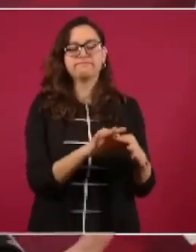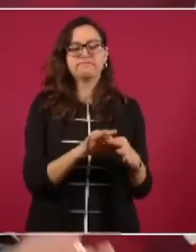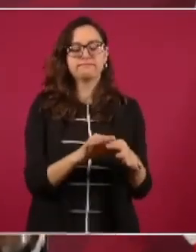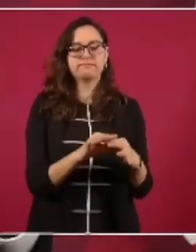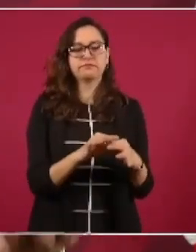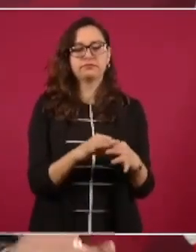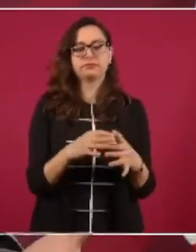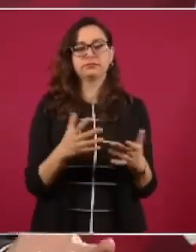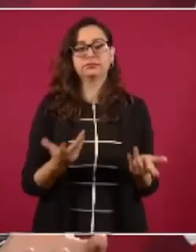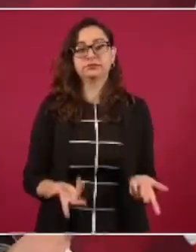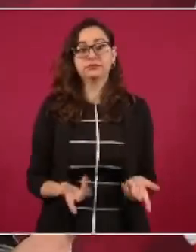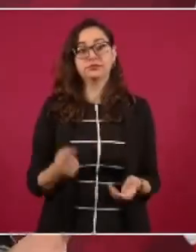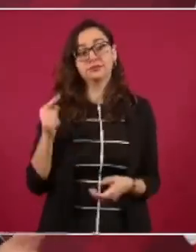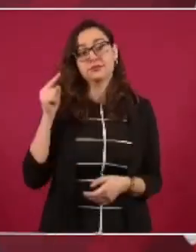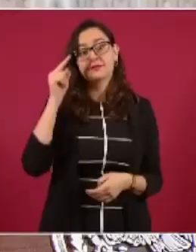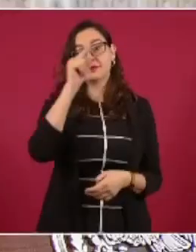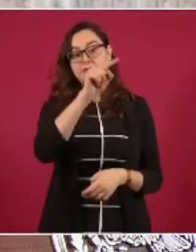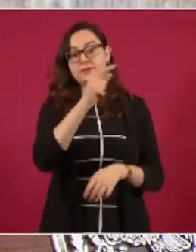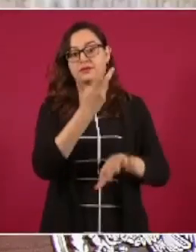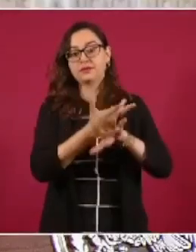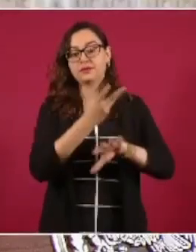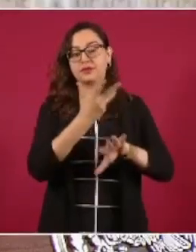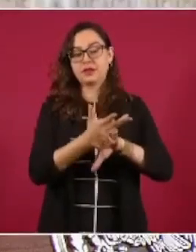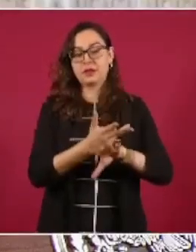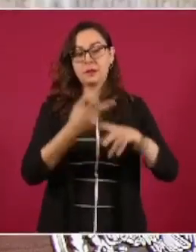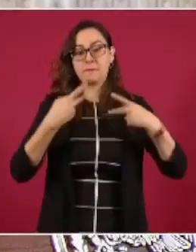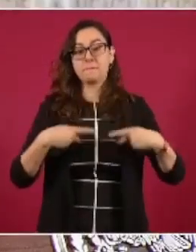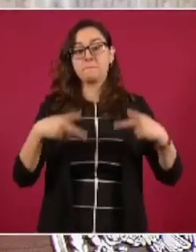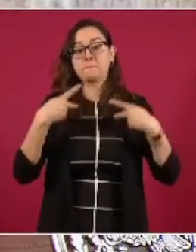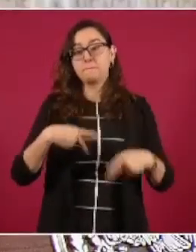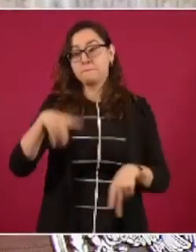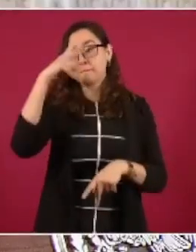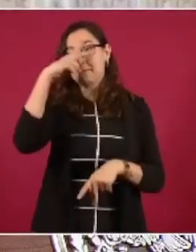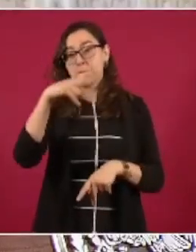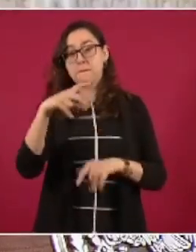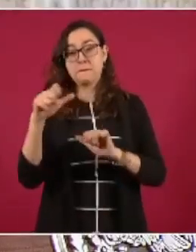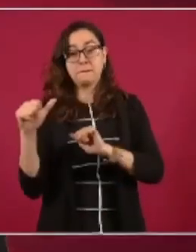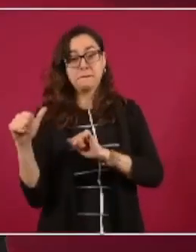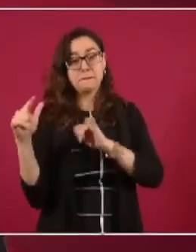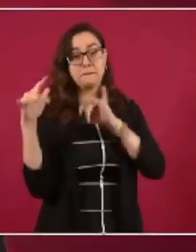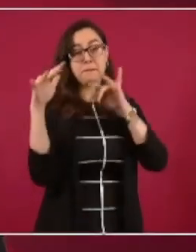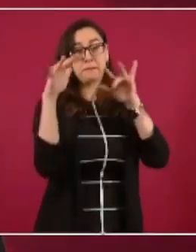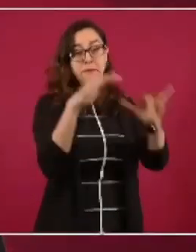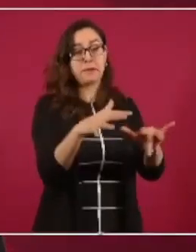Son 40 millones de mexicanos que viven, trabajan honradamente,